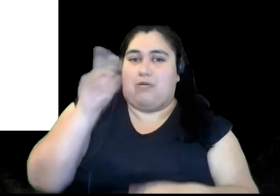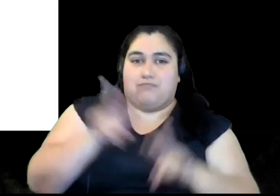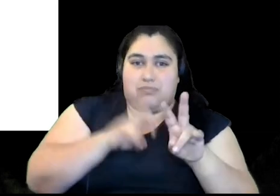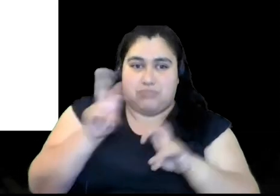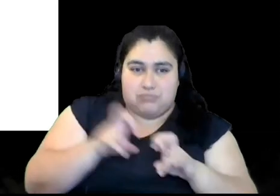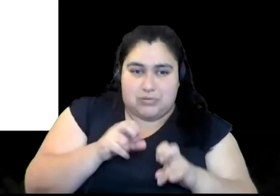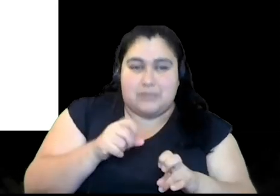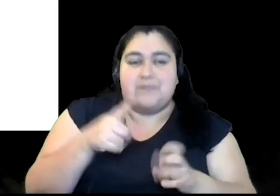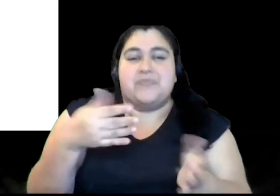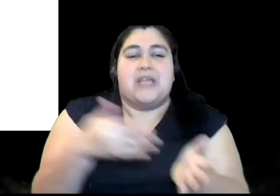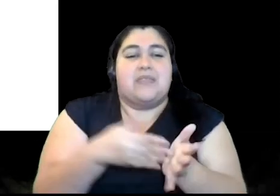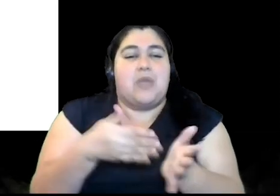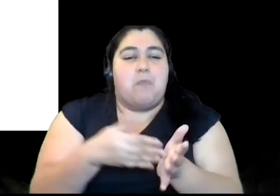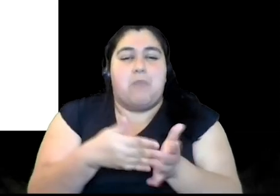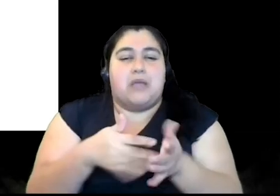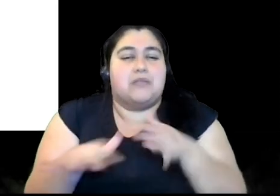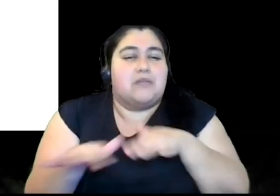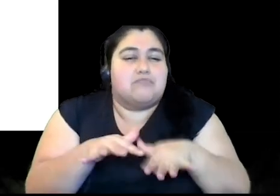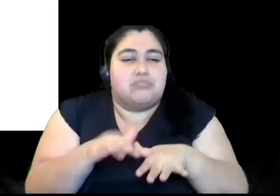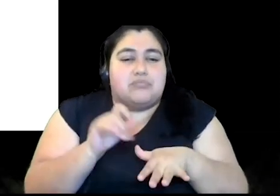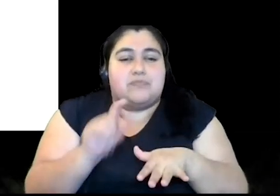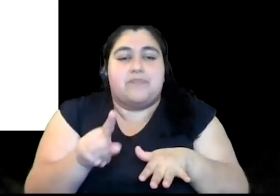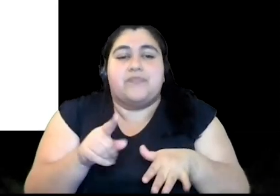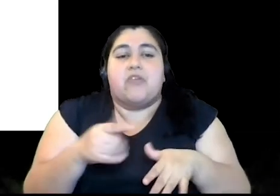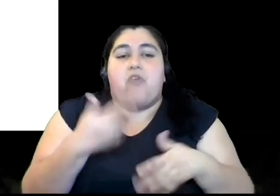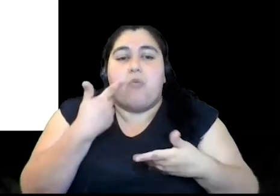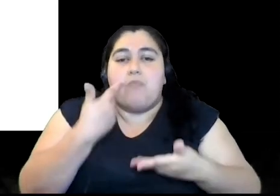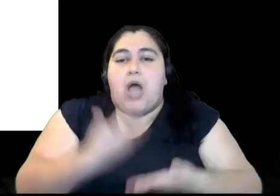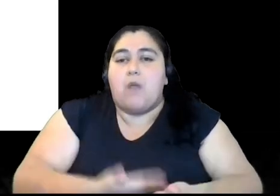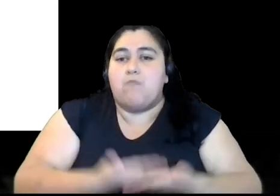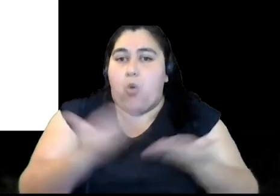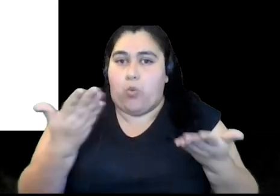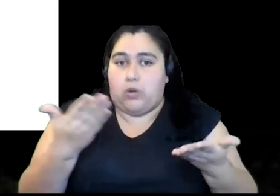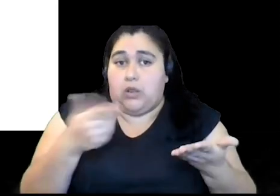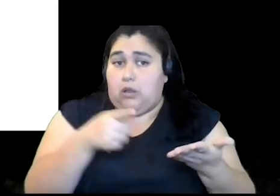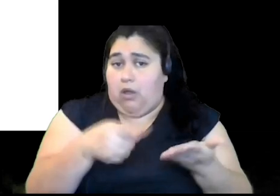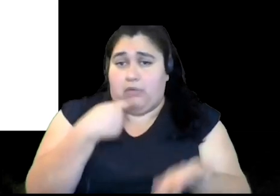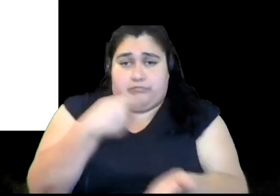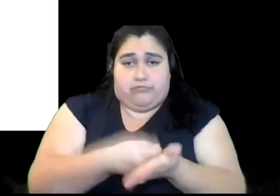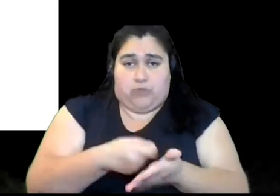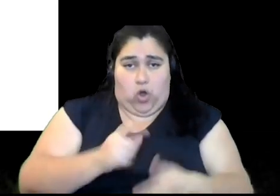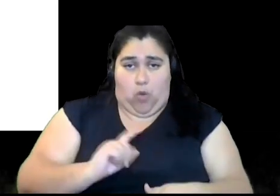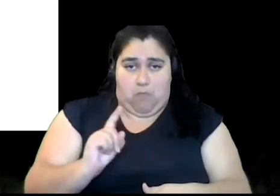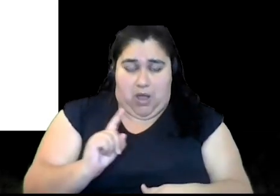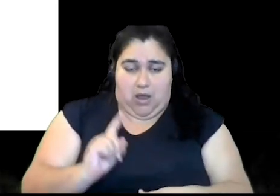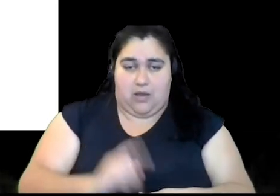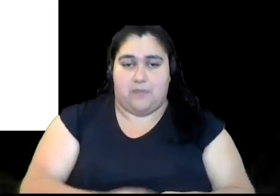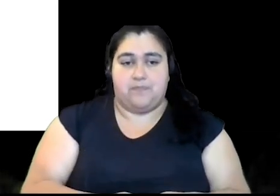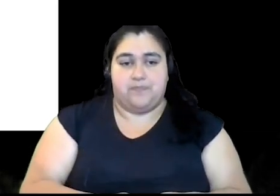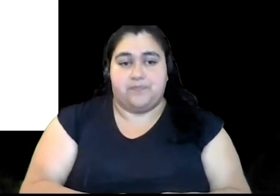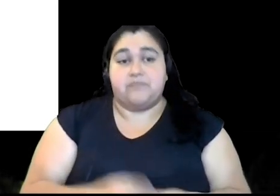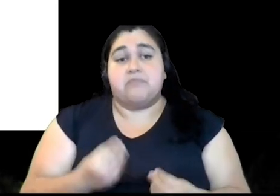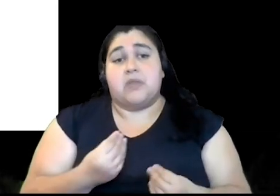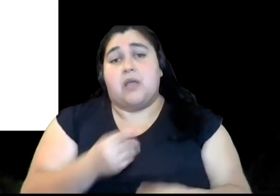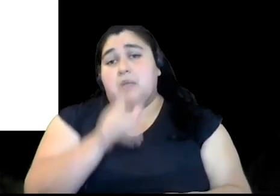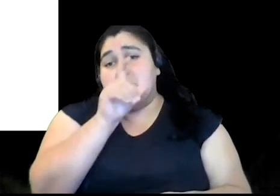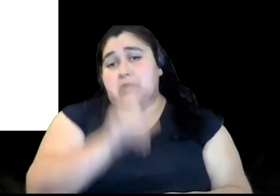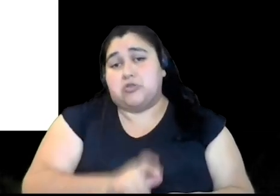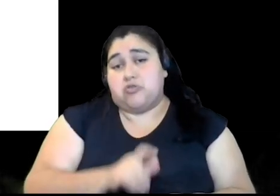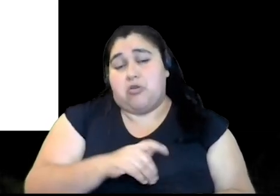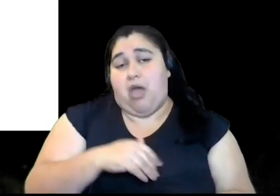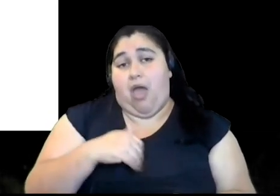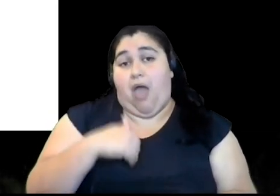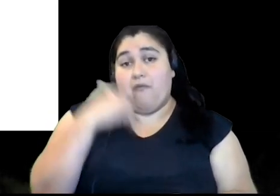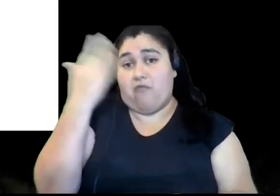activo financiero que tenga oferta pública, está exento, tanto para un beneficiario del